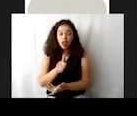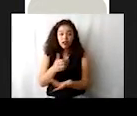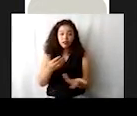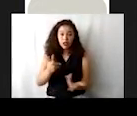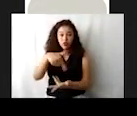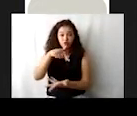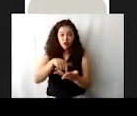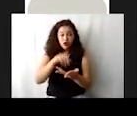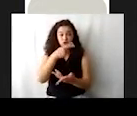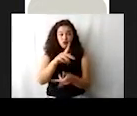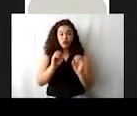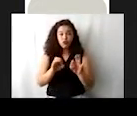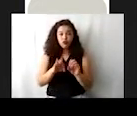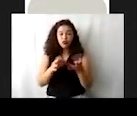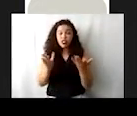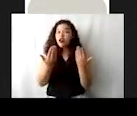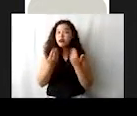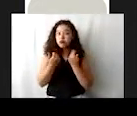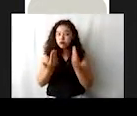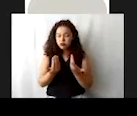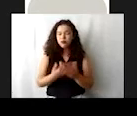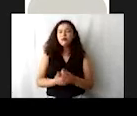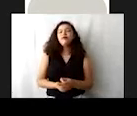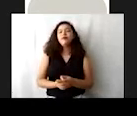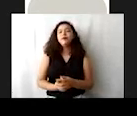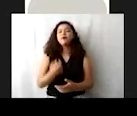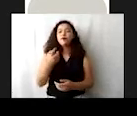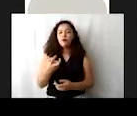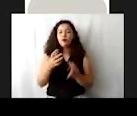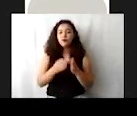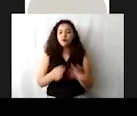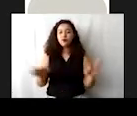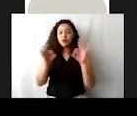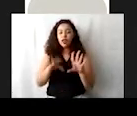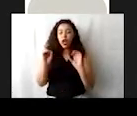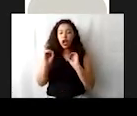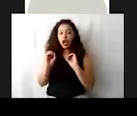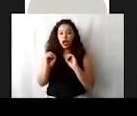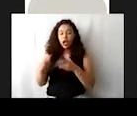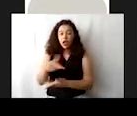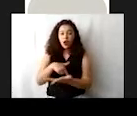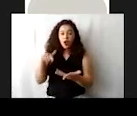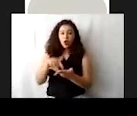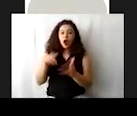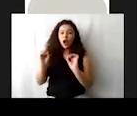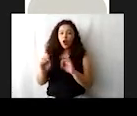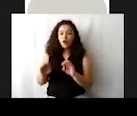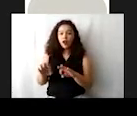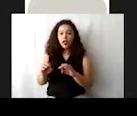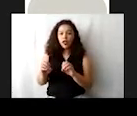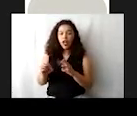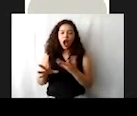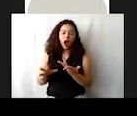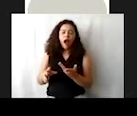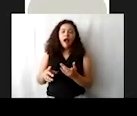duda, la importancia que tiene el domicilio fiscal pues es trascendental, ¿no? Vamos a